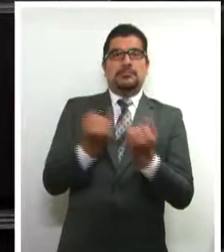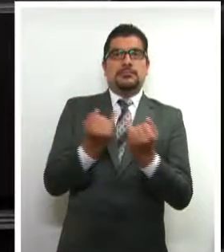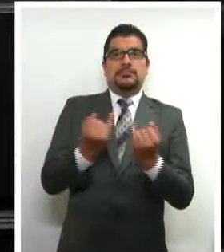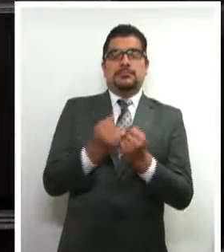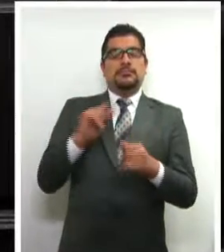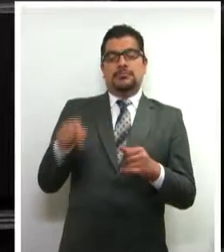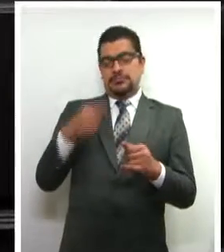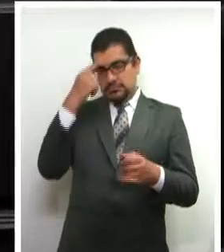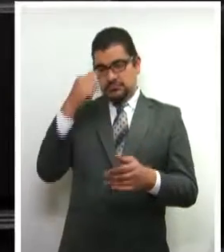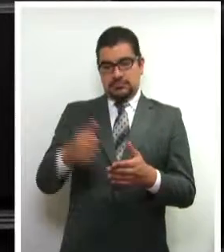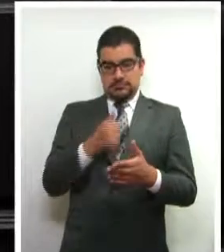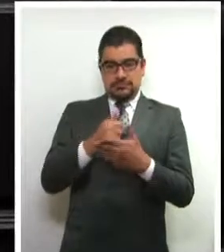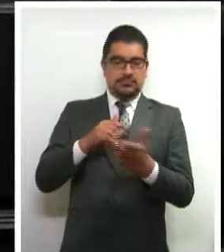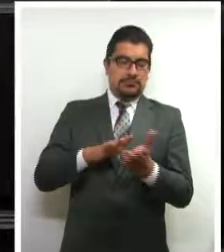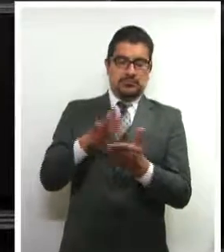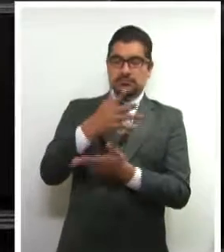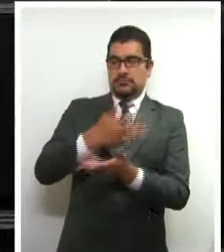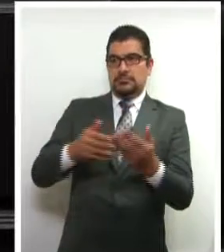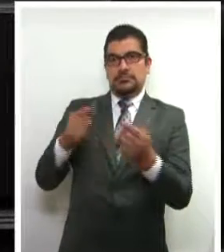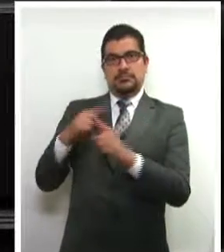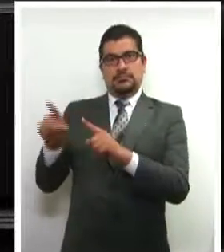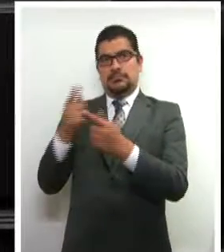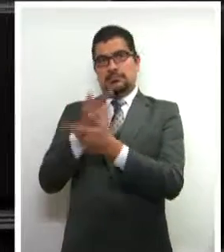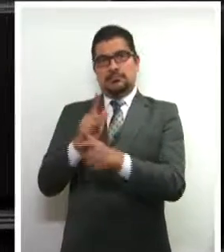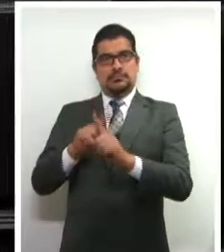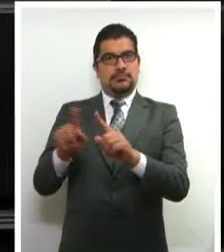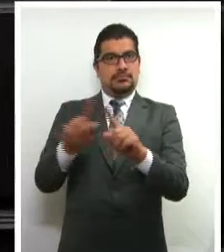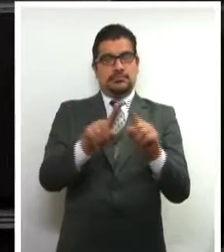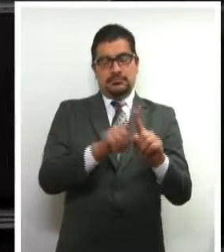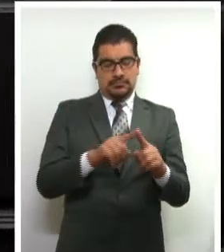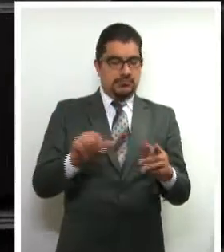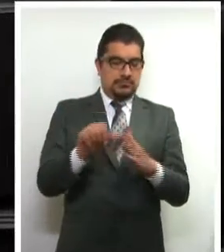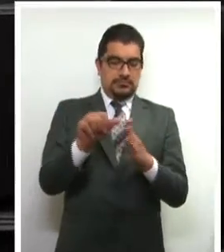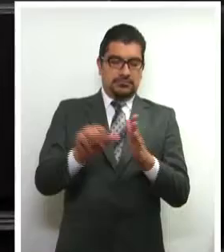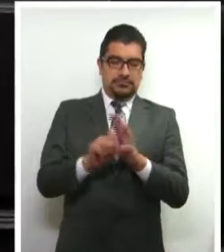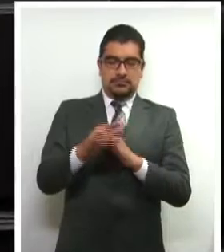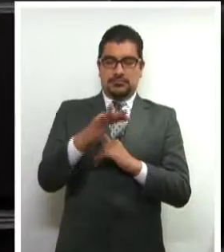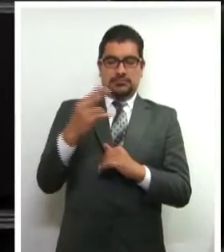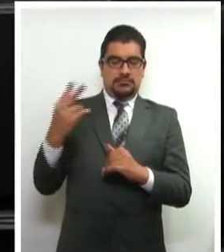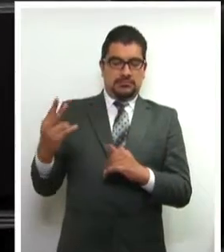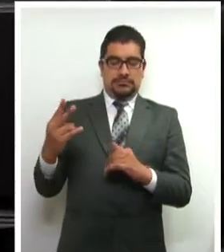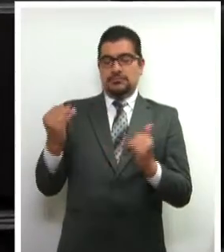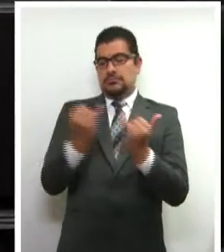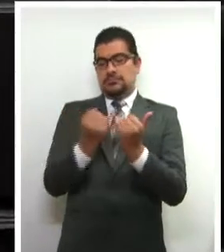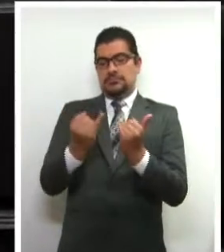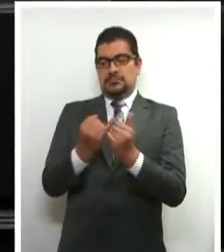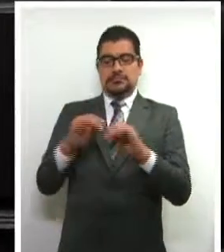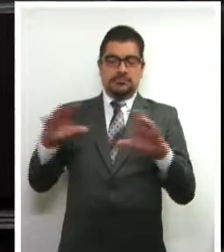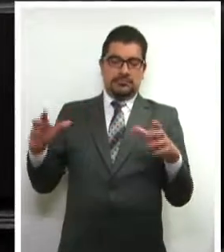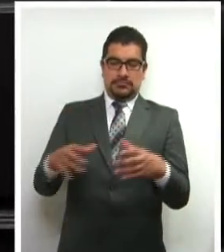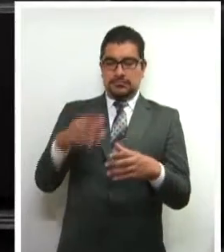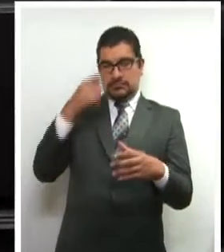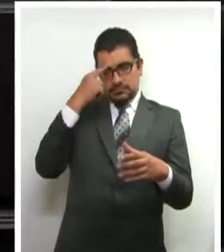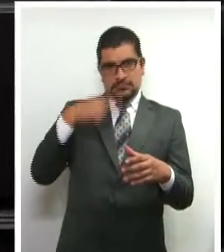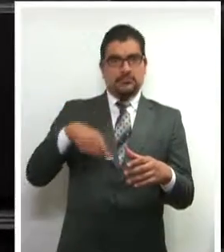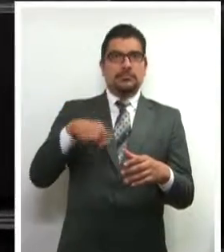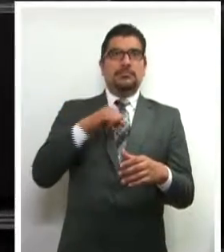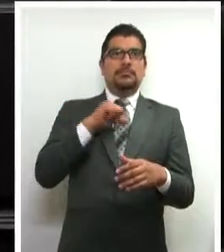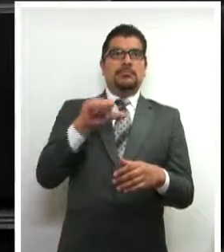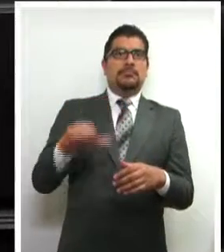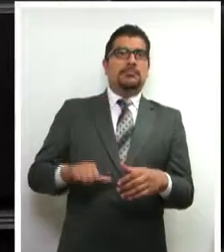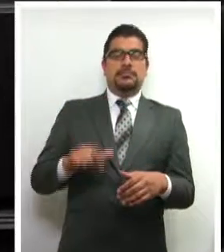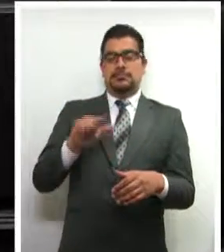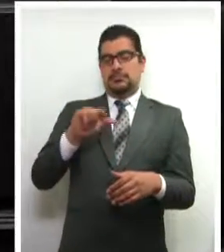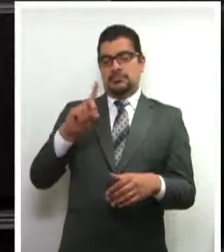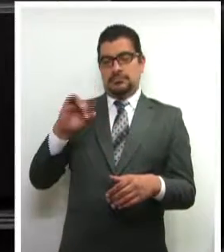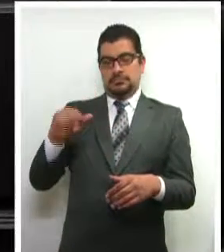y Organismos Constitucionales Autónomos, el artículo 52, y a la Comisión de Alcaldías, el artículo 58.